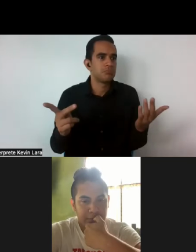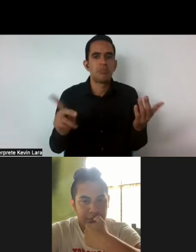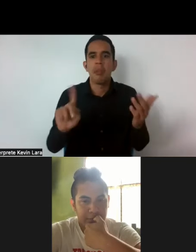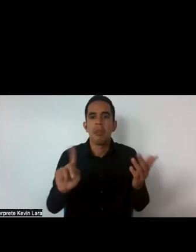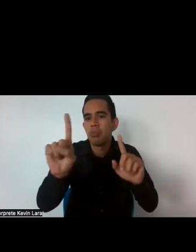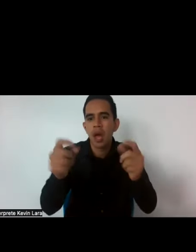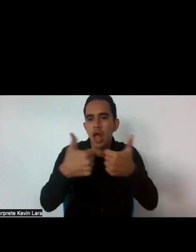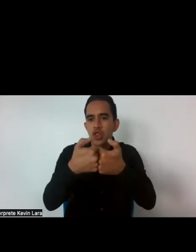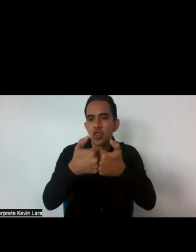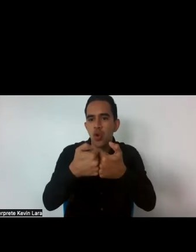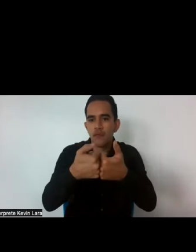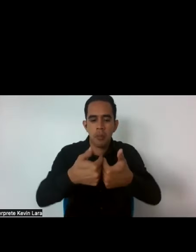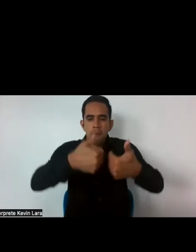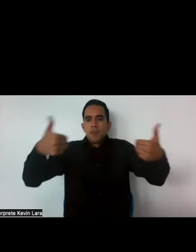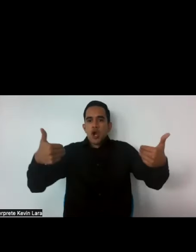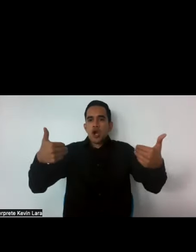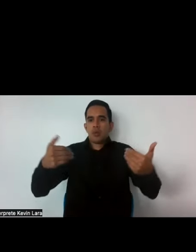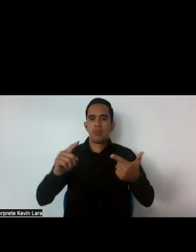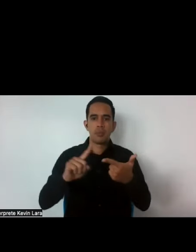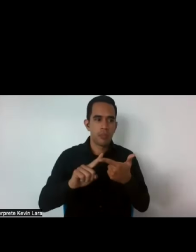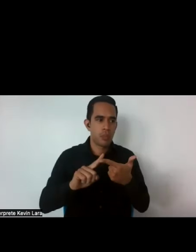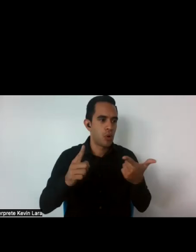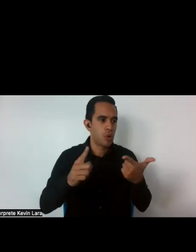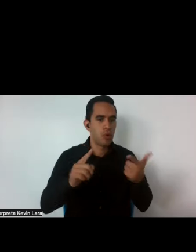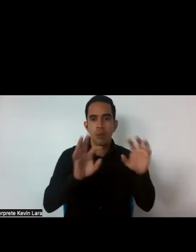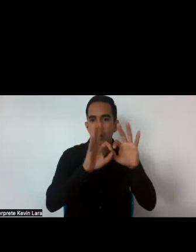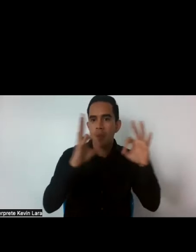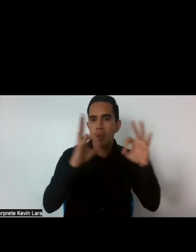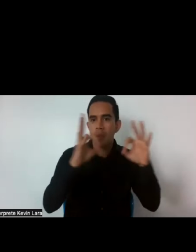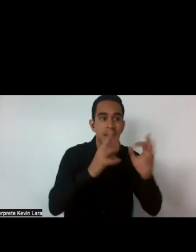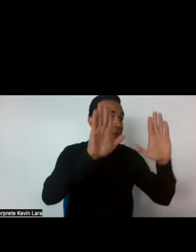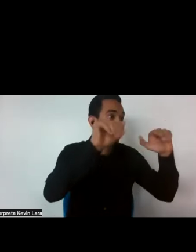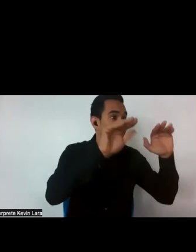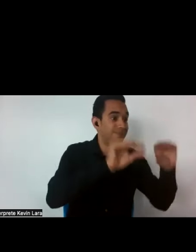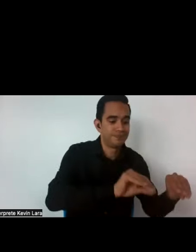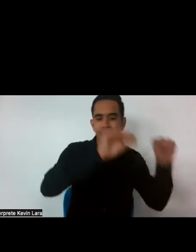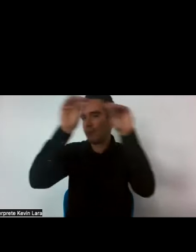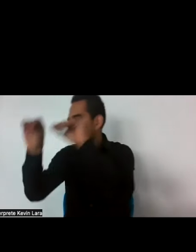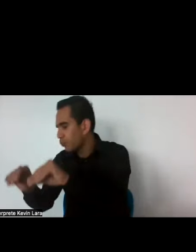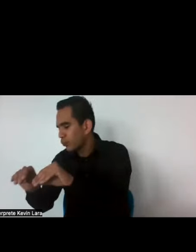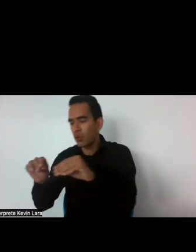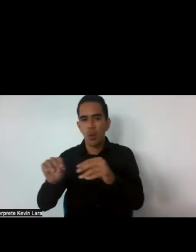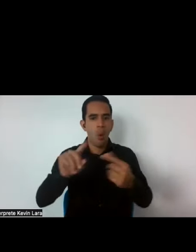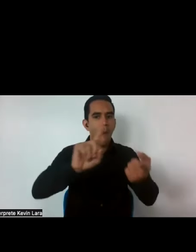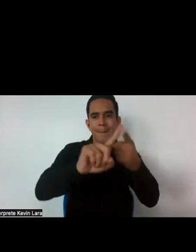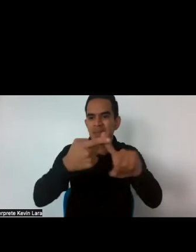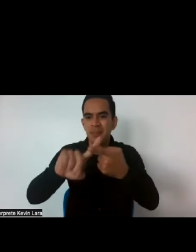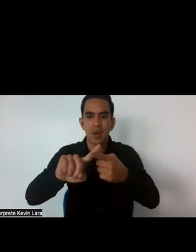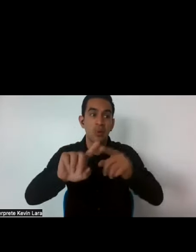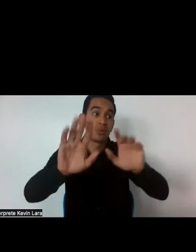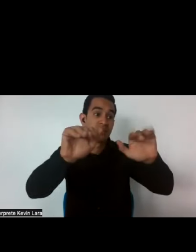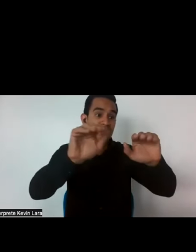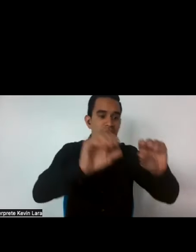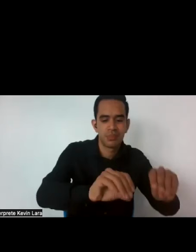nos mudamos del pueblo, porque nos mudamos de la ciudad donde estamos, porque me mudo del vecindario, porque la persona